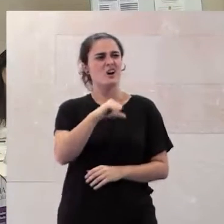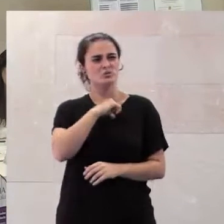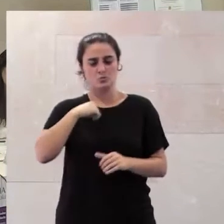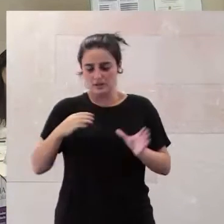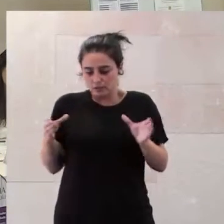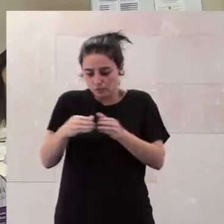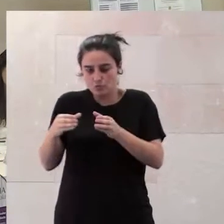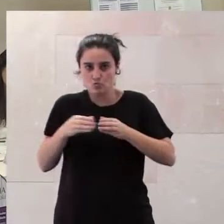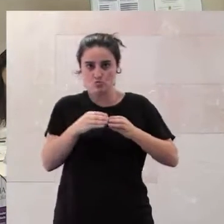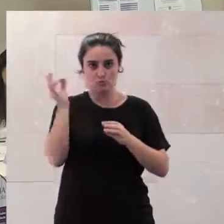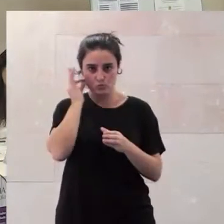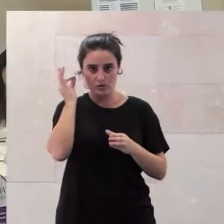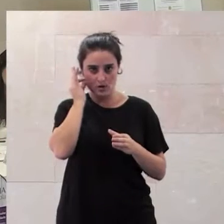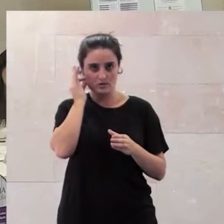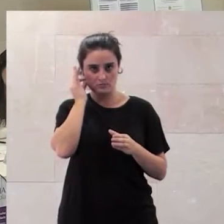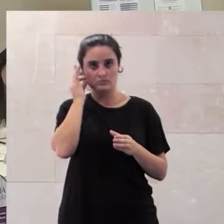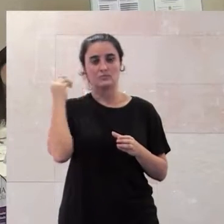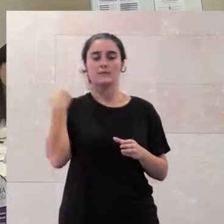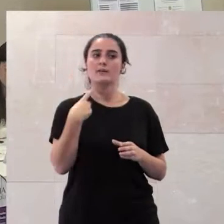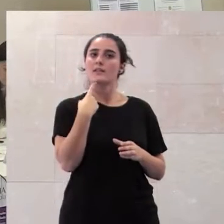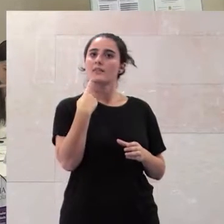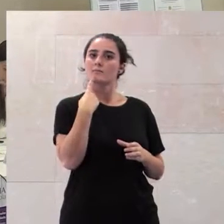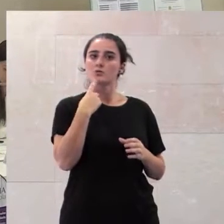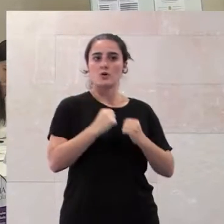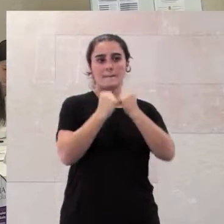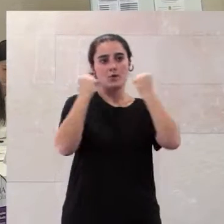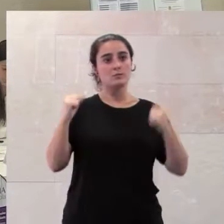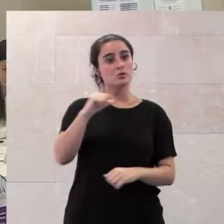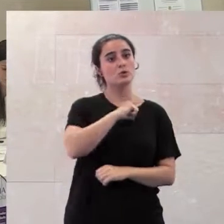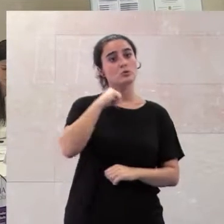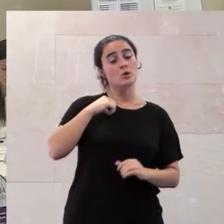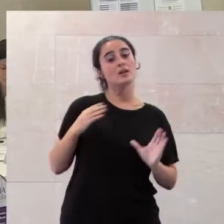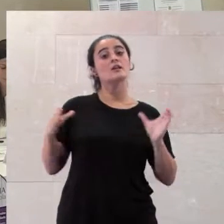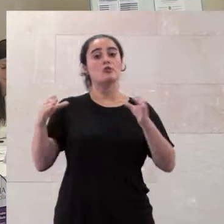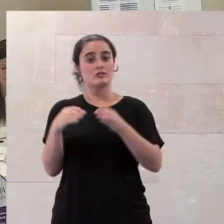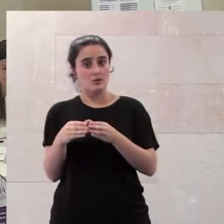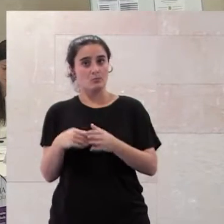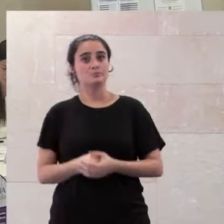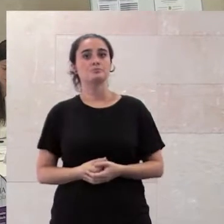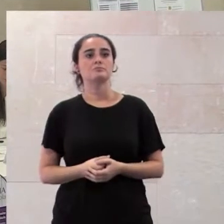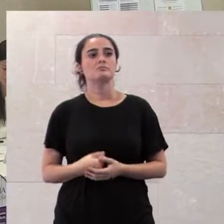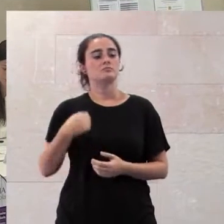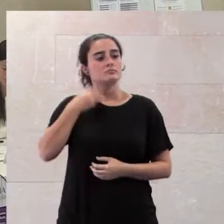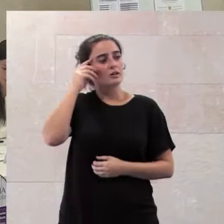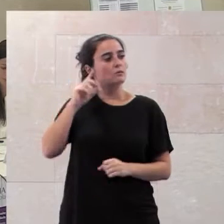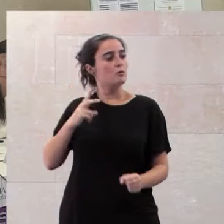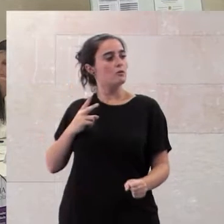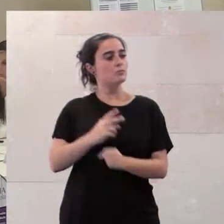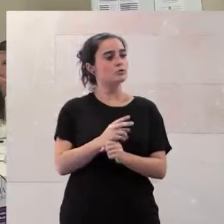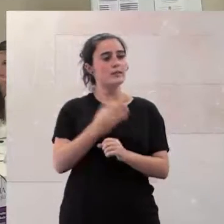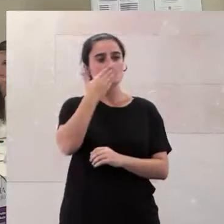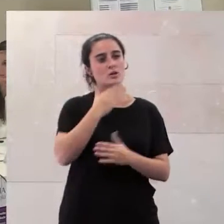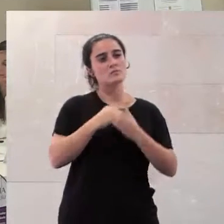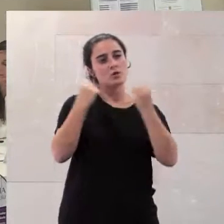estos grupos, y eso que comentábamos también del empoderamiento individual y colectivo, ¿no? Yo creo que el reto de las escuelas de empoderamiento a día de